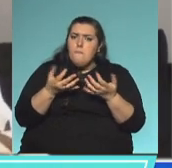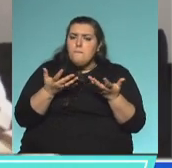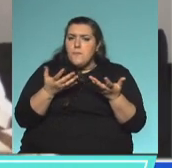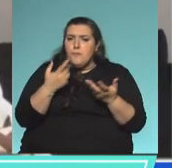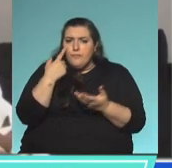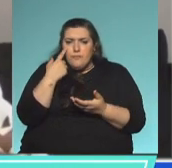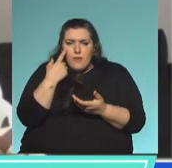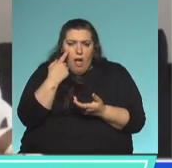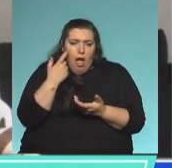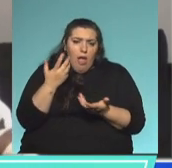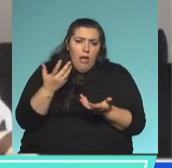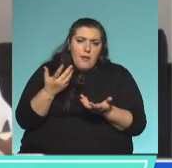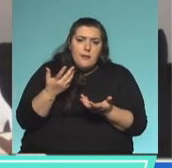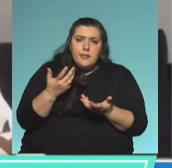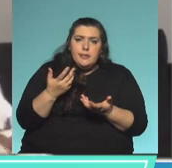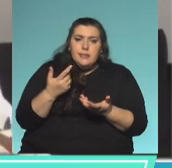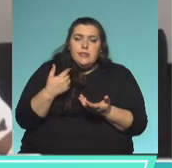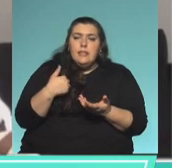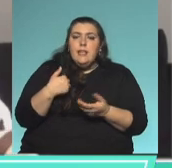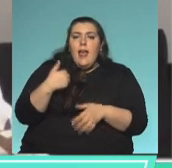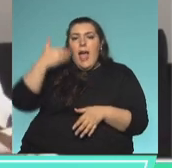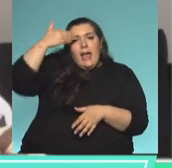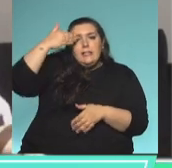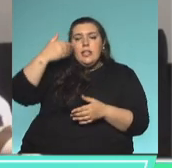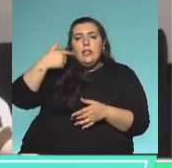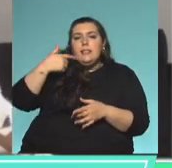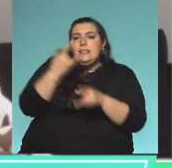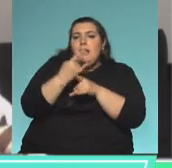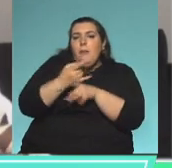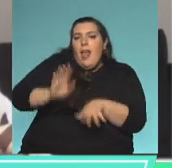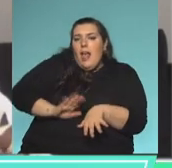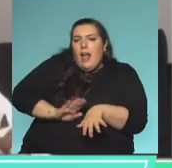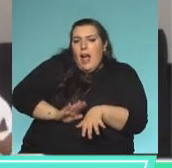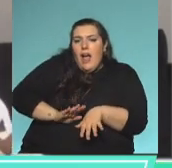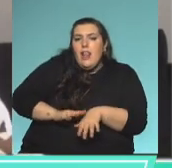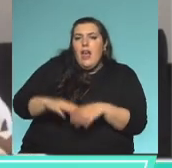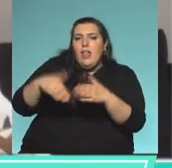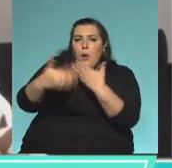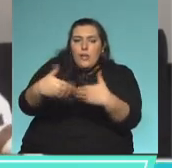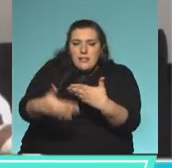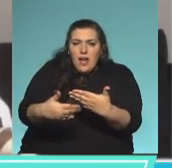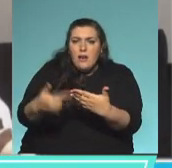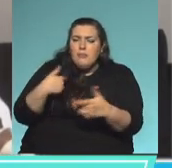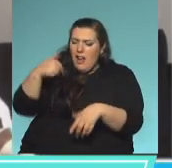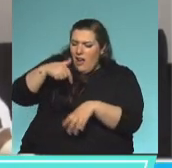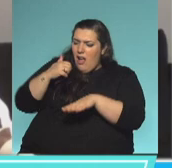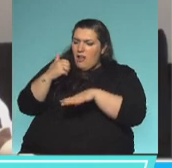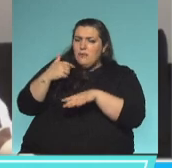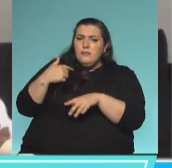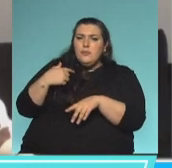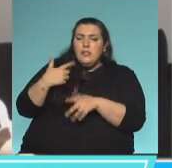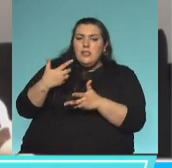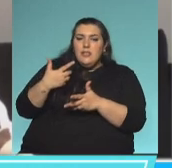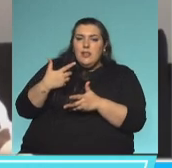Hay que pensar yo siempre pienso en las ganas que tengo, en las ganas de seguir, por qué he llegado a donde estoy y